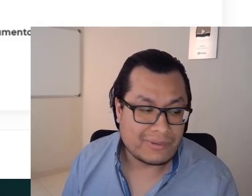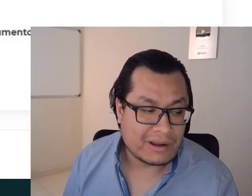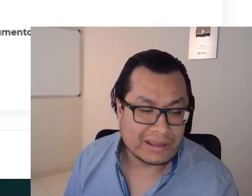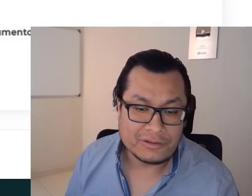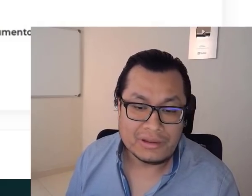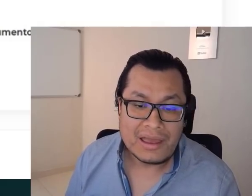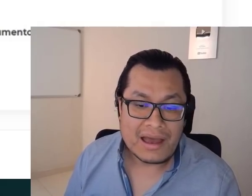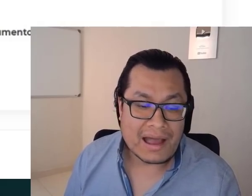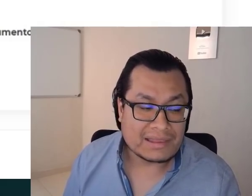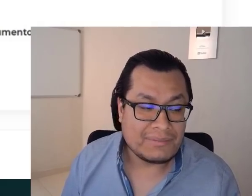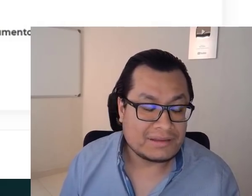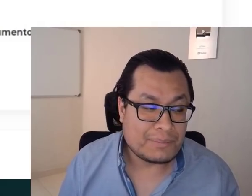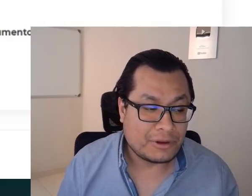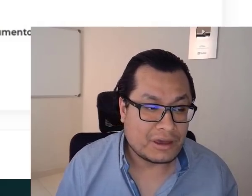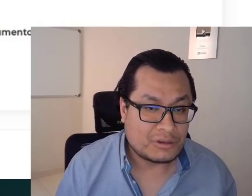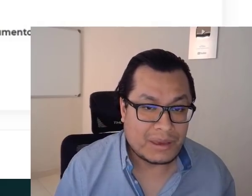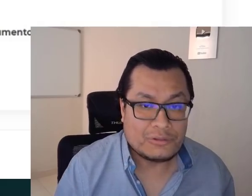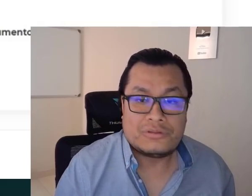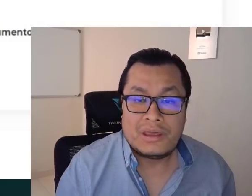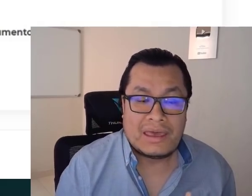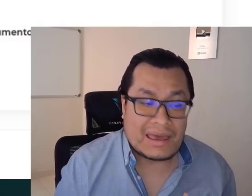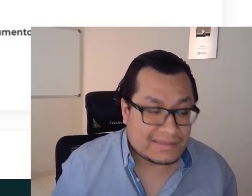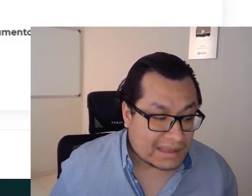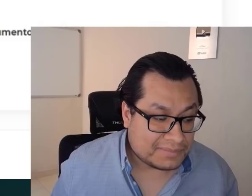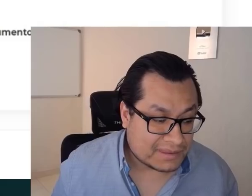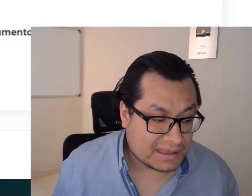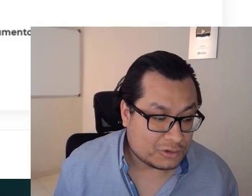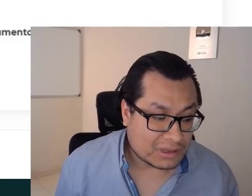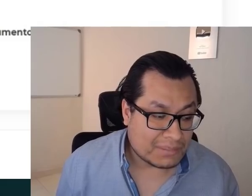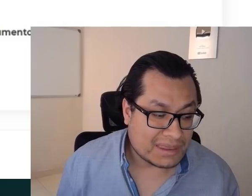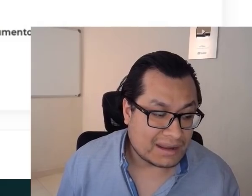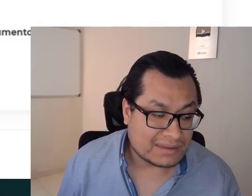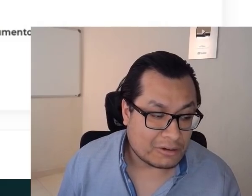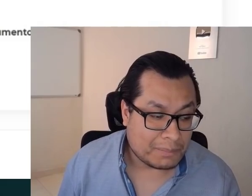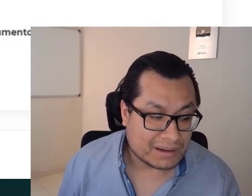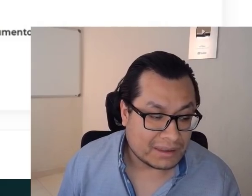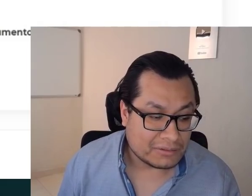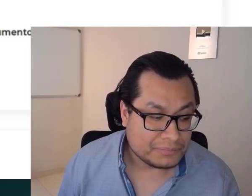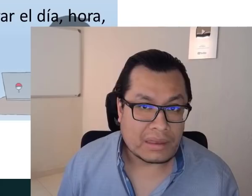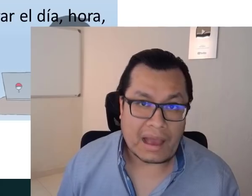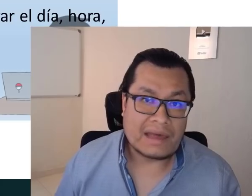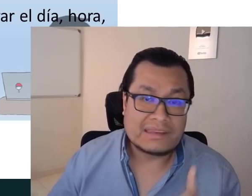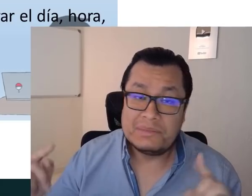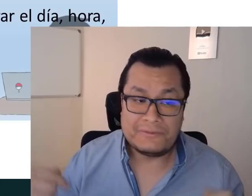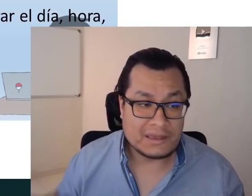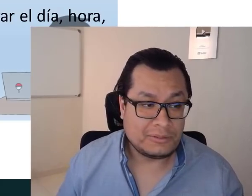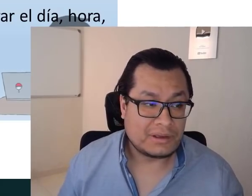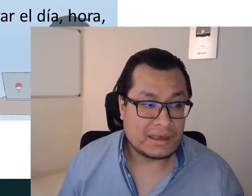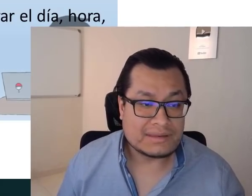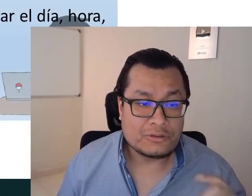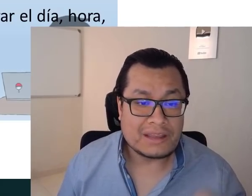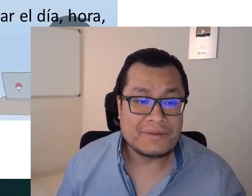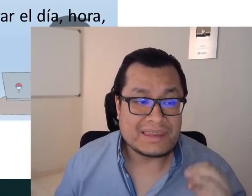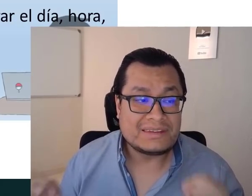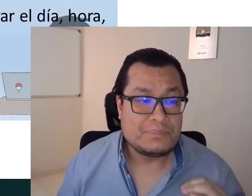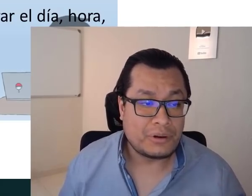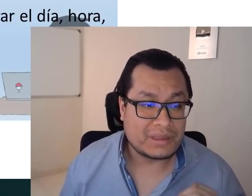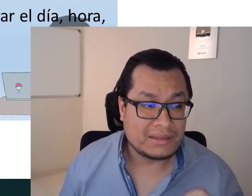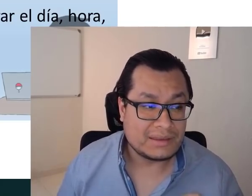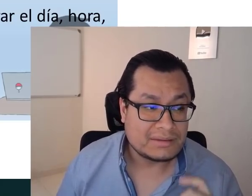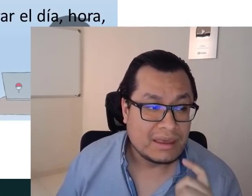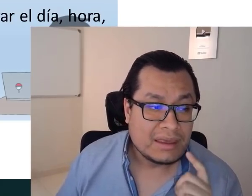instrumento de valoración a través del proyecto venus estas fechas yo también ya las he compartido hasta en mi facebook estas son las